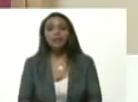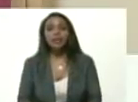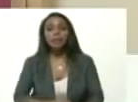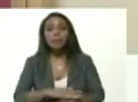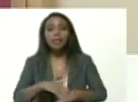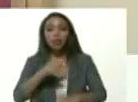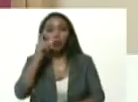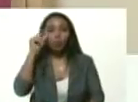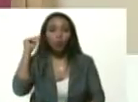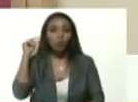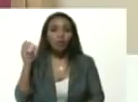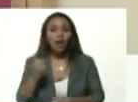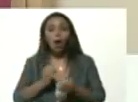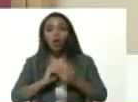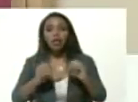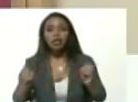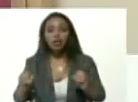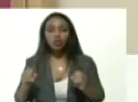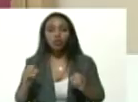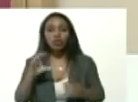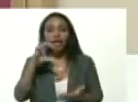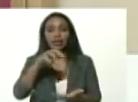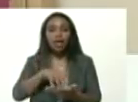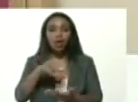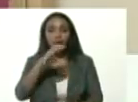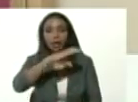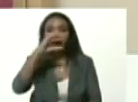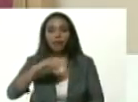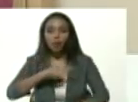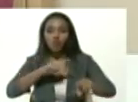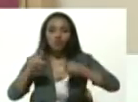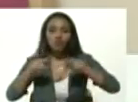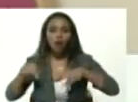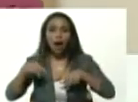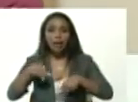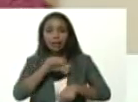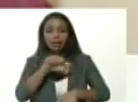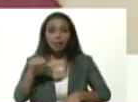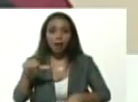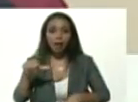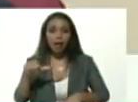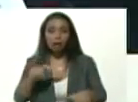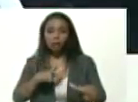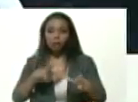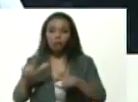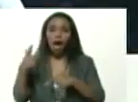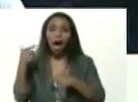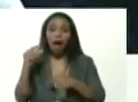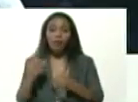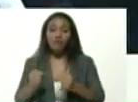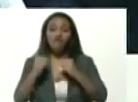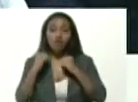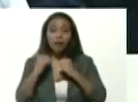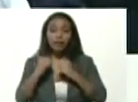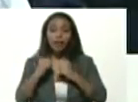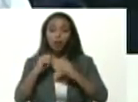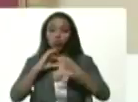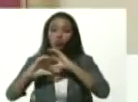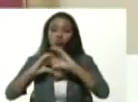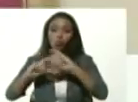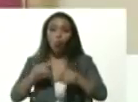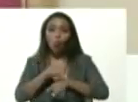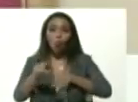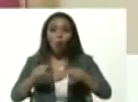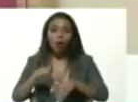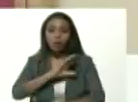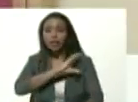de la Organización de Estados del Caribe, coordinar. Ya esta semana tuvimos intensas conversaciones y coordinaciones con el